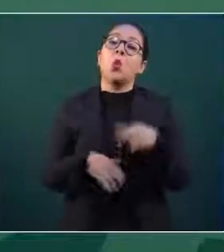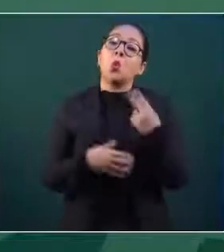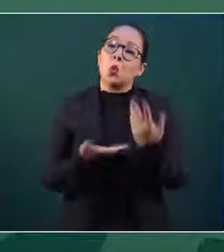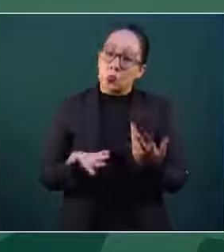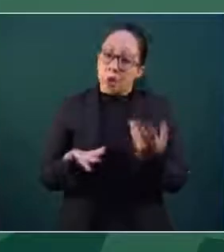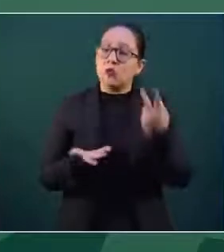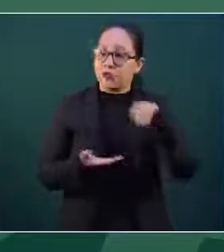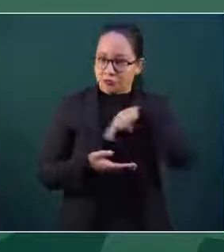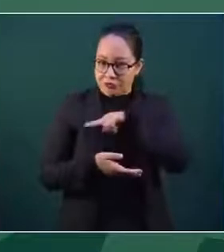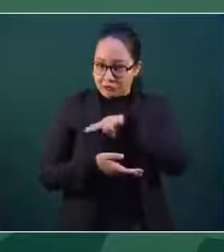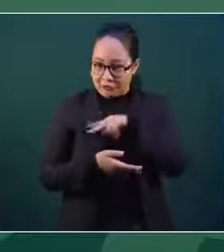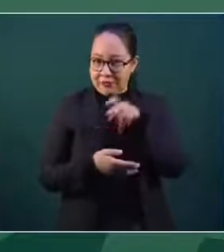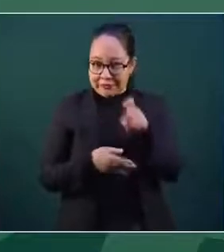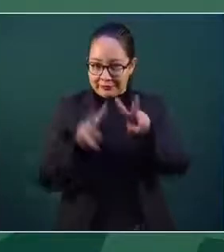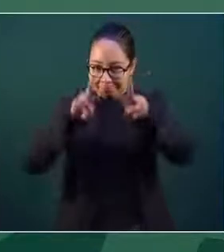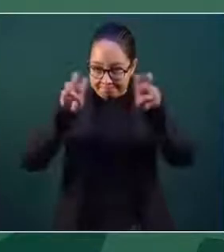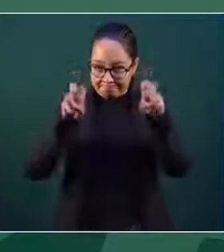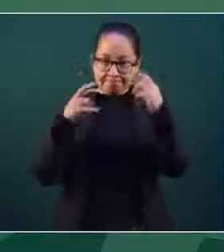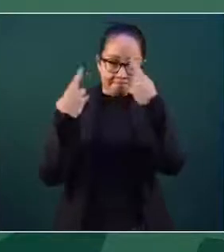analizando esta situación,